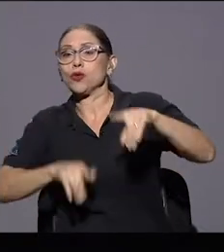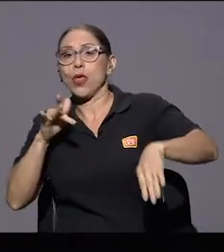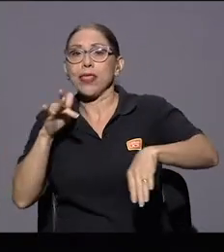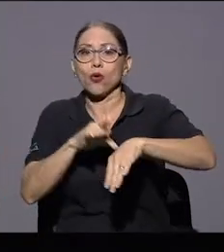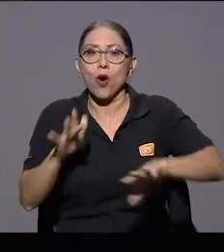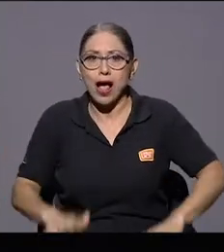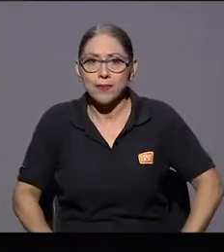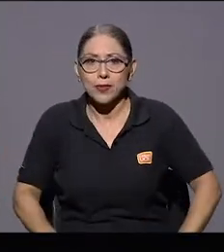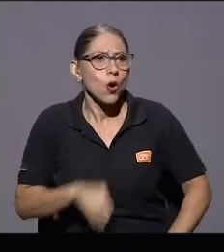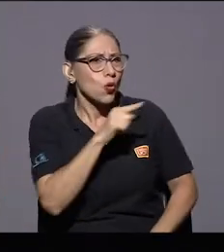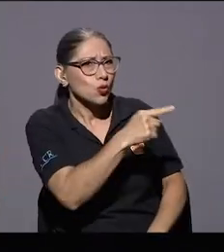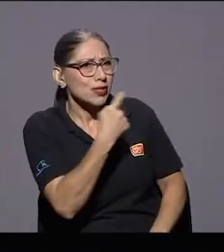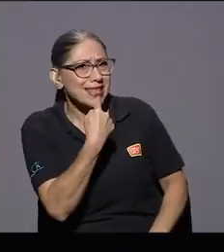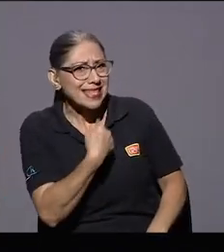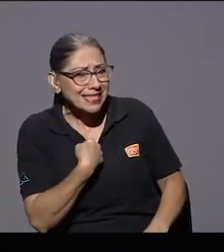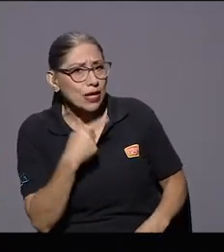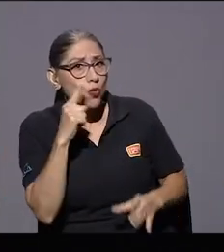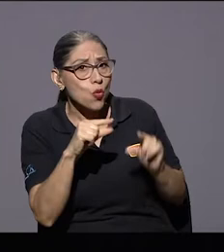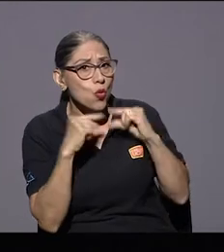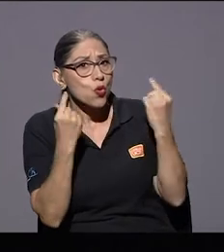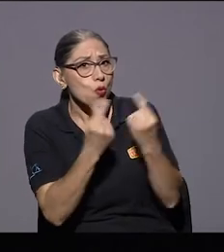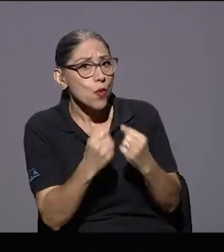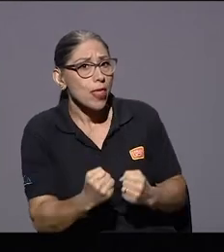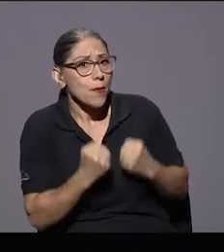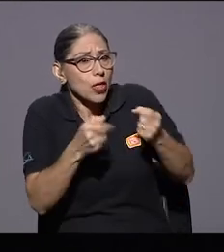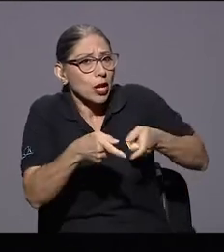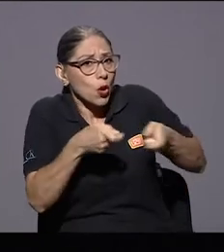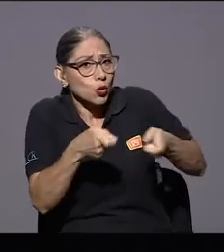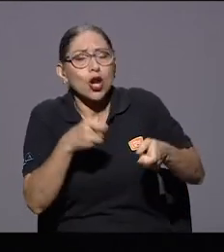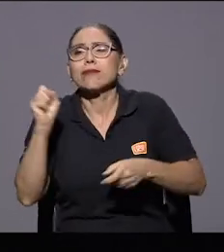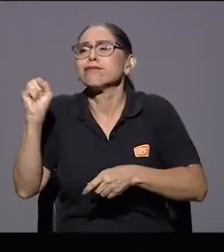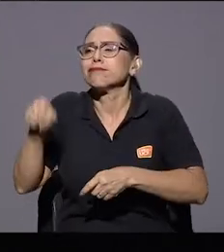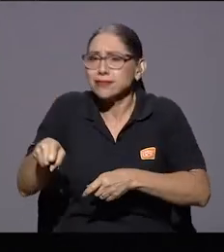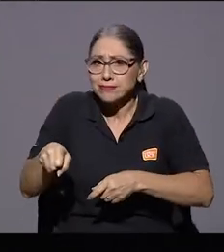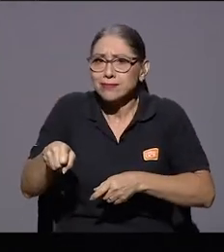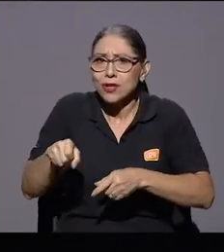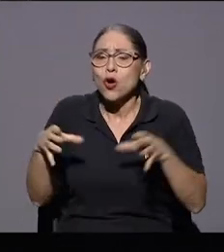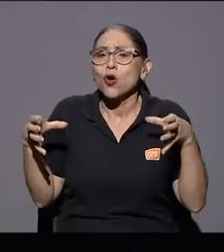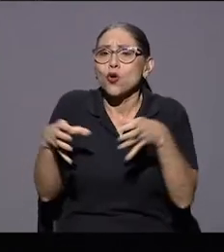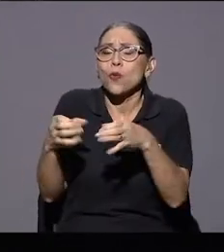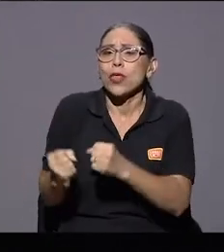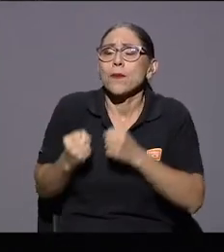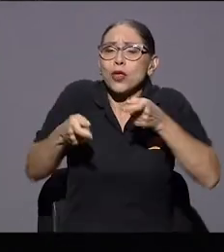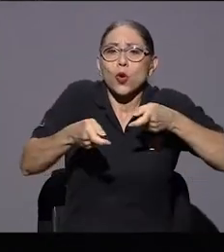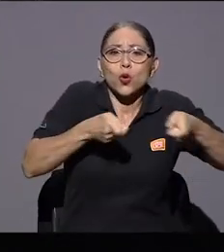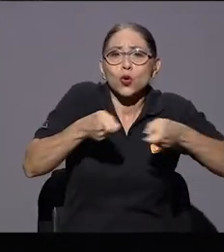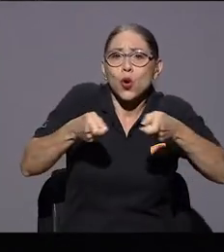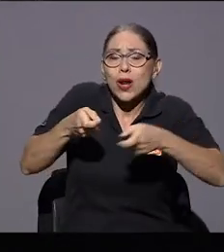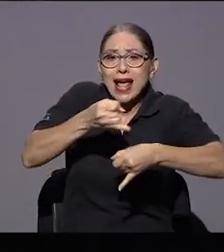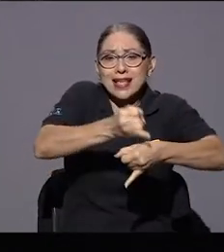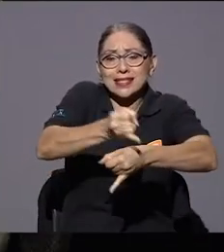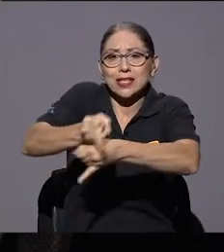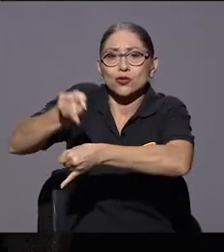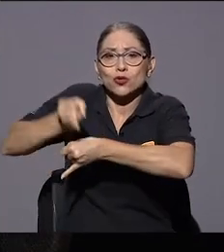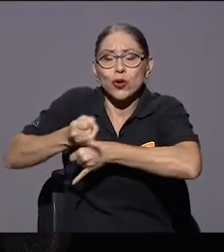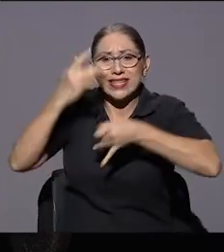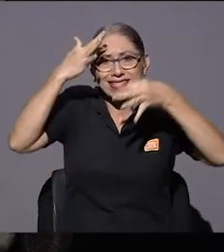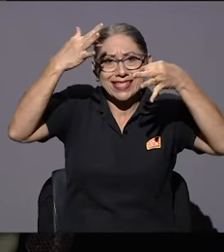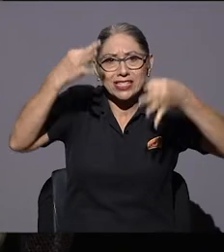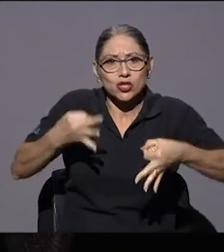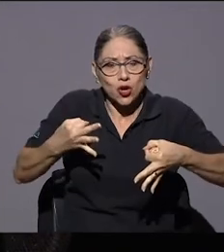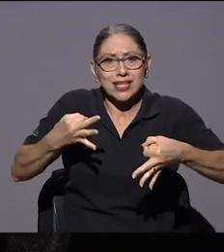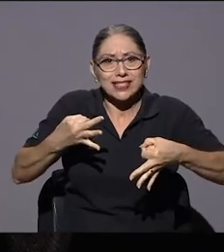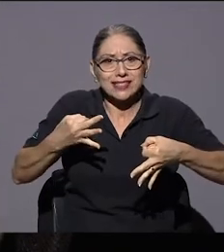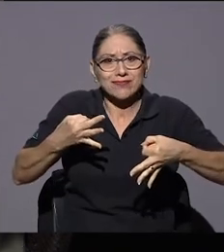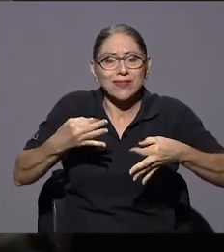de poder que controlan totalmente las decisiones. Las instituciones, las decisiones y las organizaciones partidarias. Eso en el